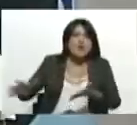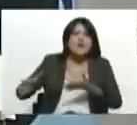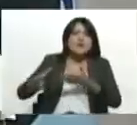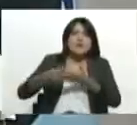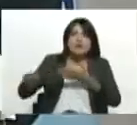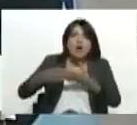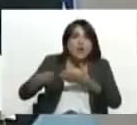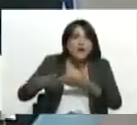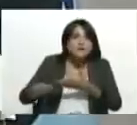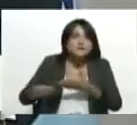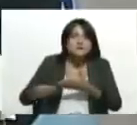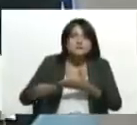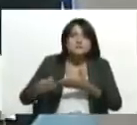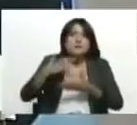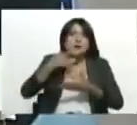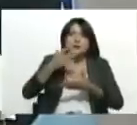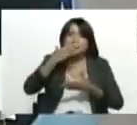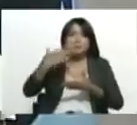fuese